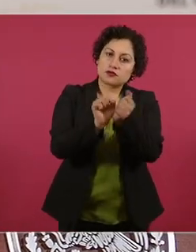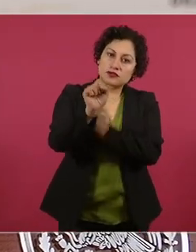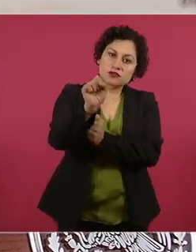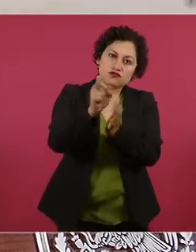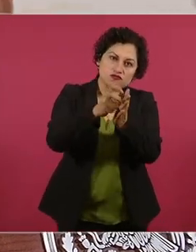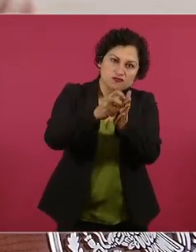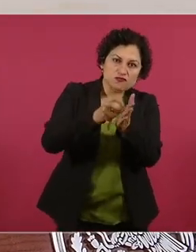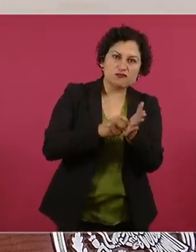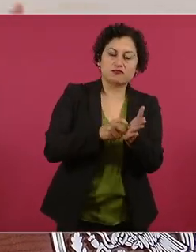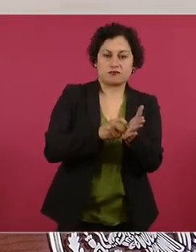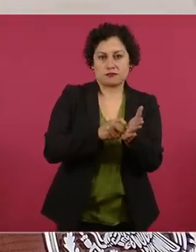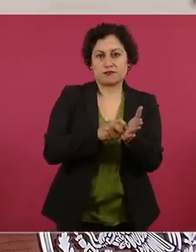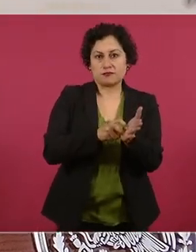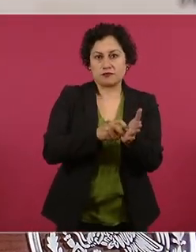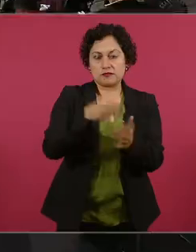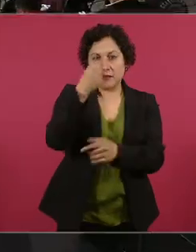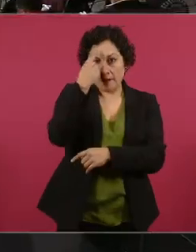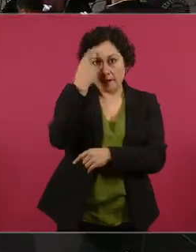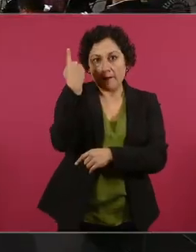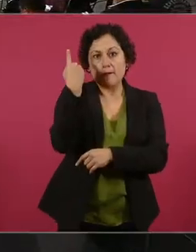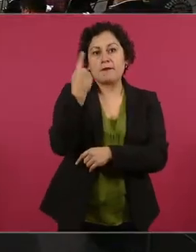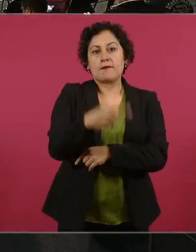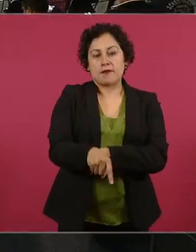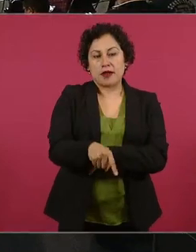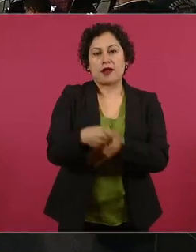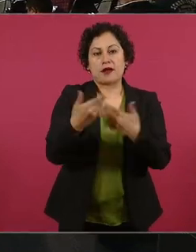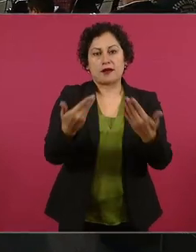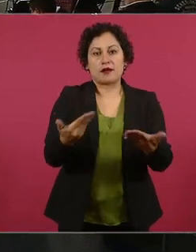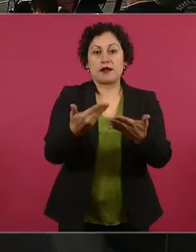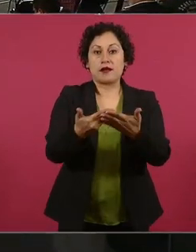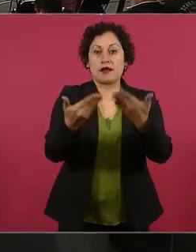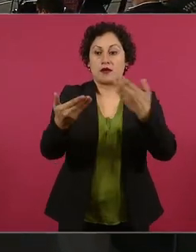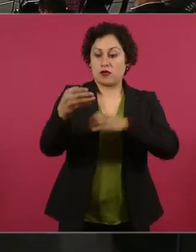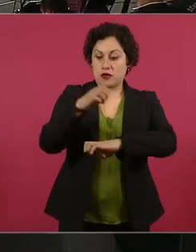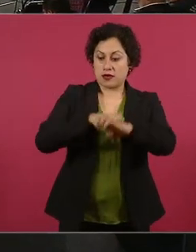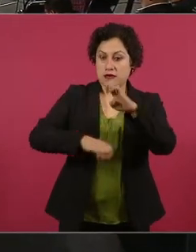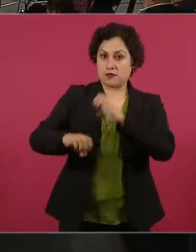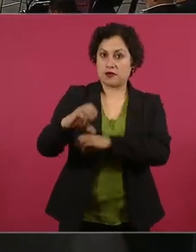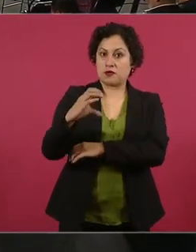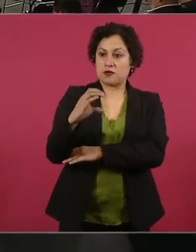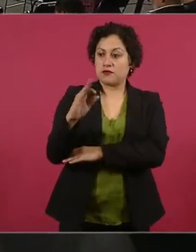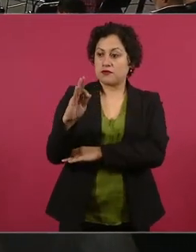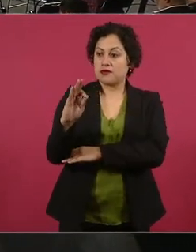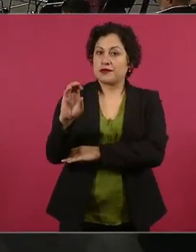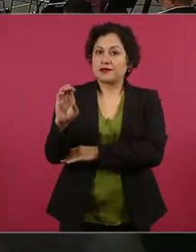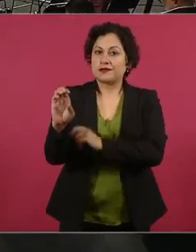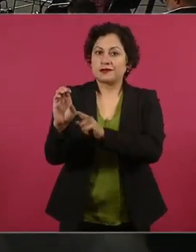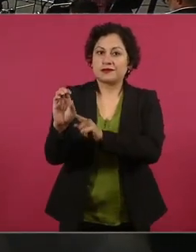la Comisión Federal de Electricidad, que es una empresa pública,